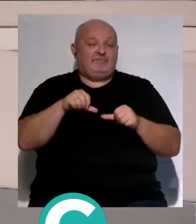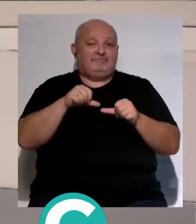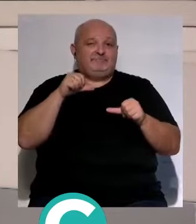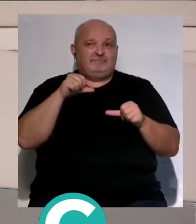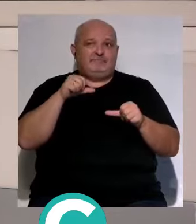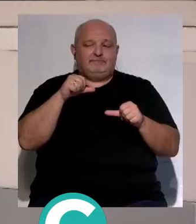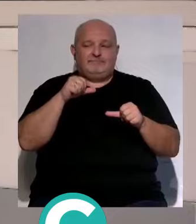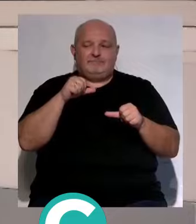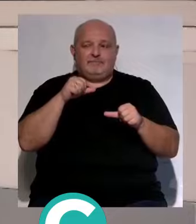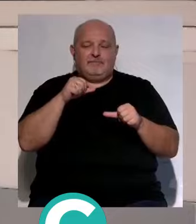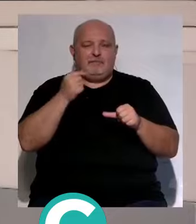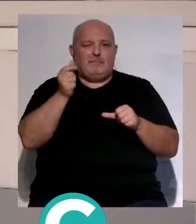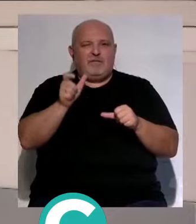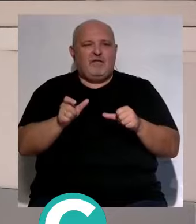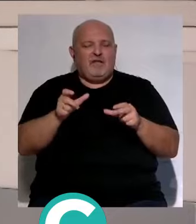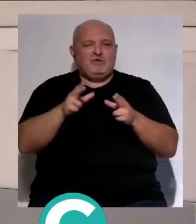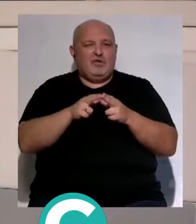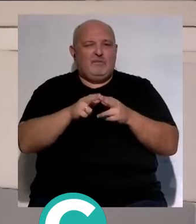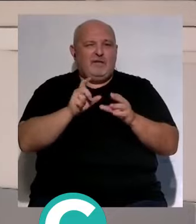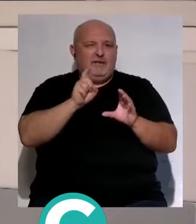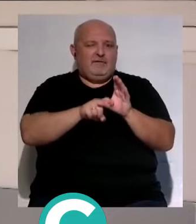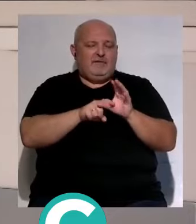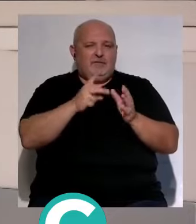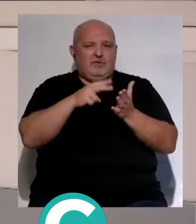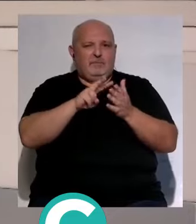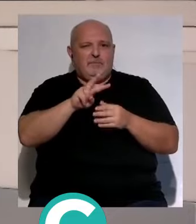Fútbol, del precio de los abonos para esta temporada